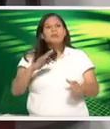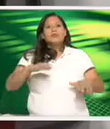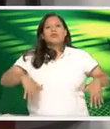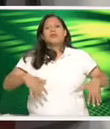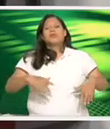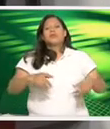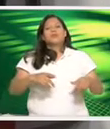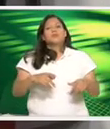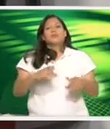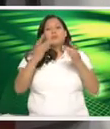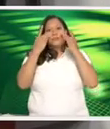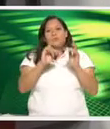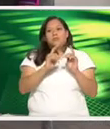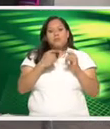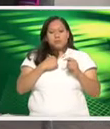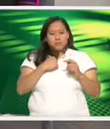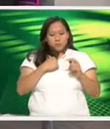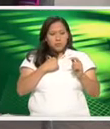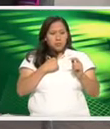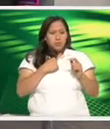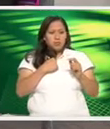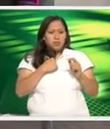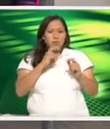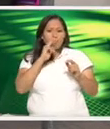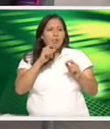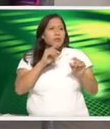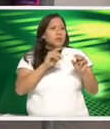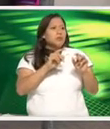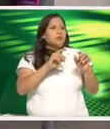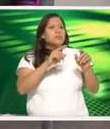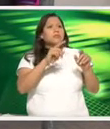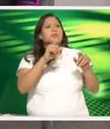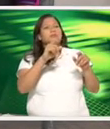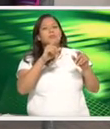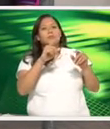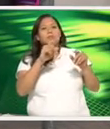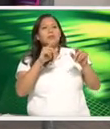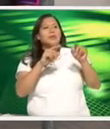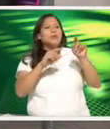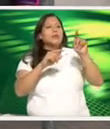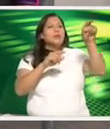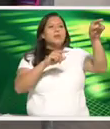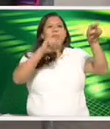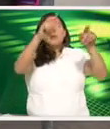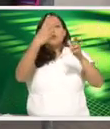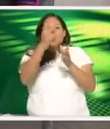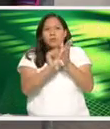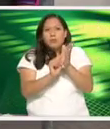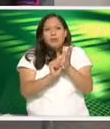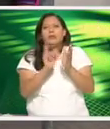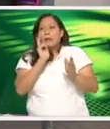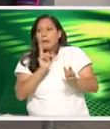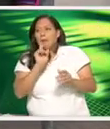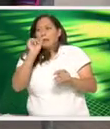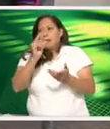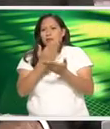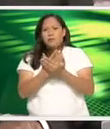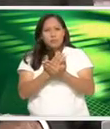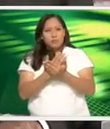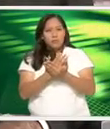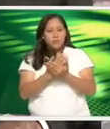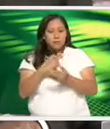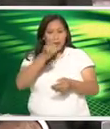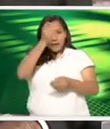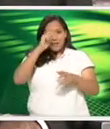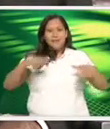atrás y dice, no, ¿saben qué? Pues vamos a dispersarnos, nos reunimos en un tiempo, en unos par de meses y vemos cómo lo planeamos. Eso